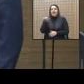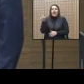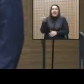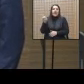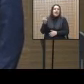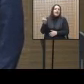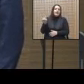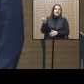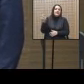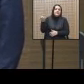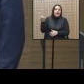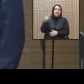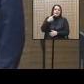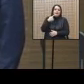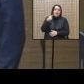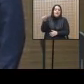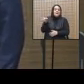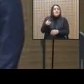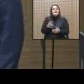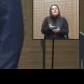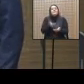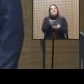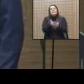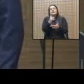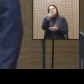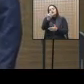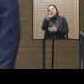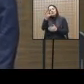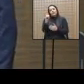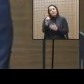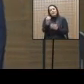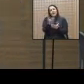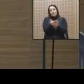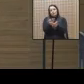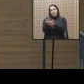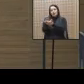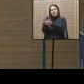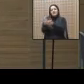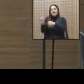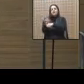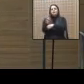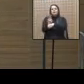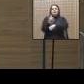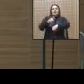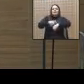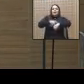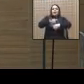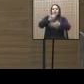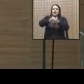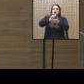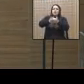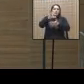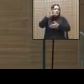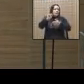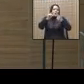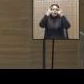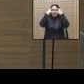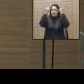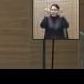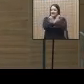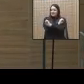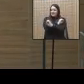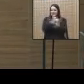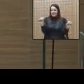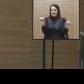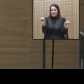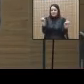meten unas 150 mociones y se consume el tiempo en eso y no logramos nada.